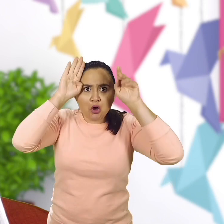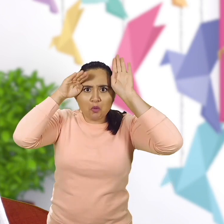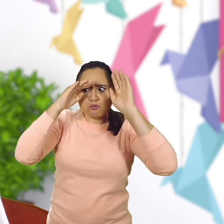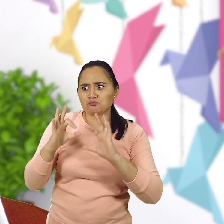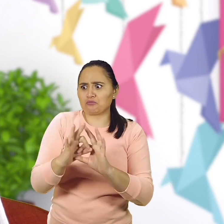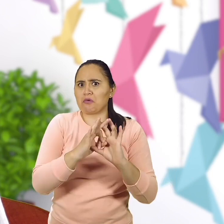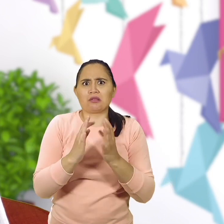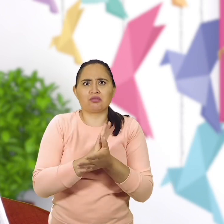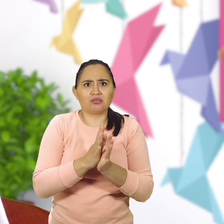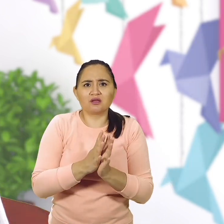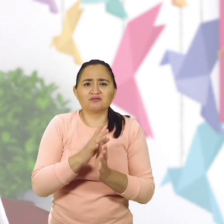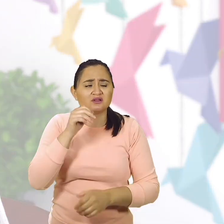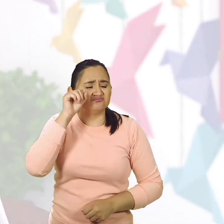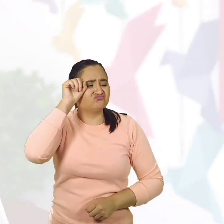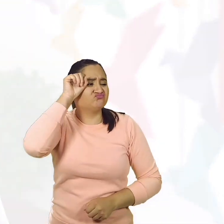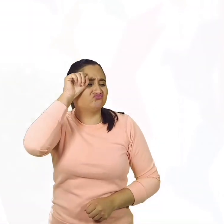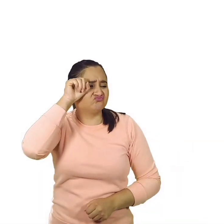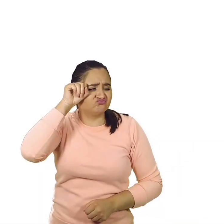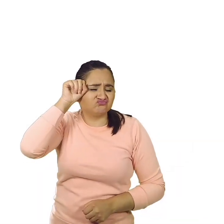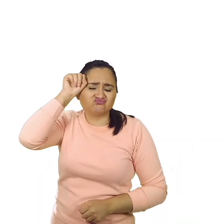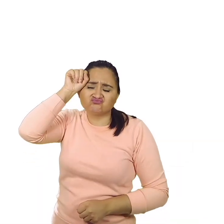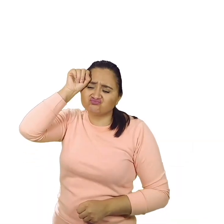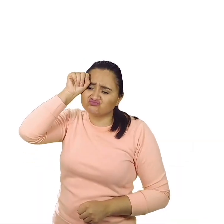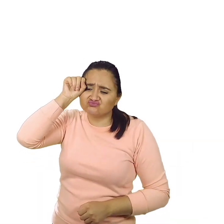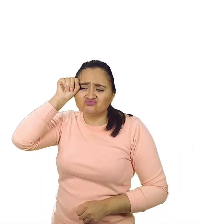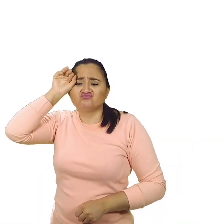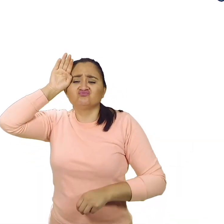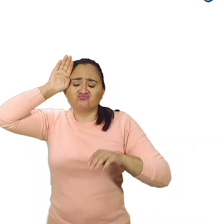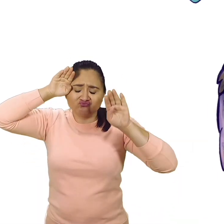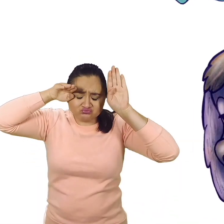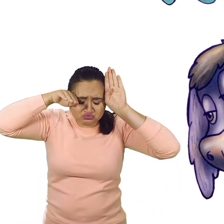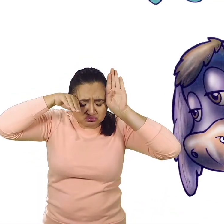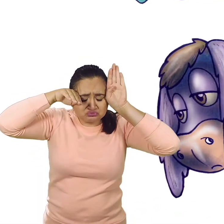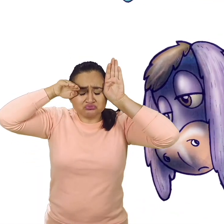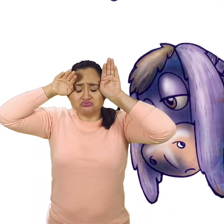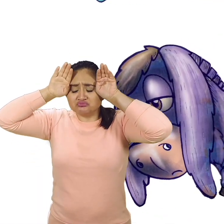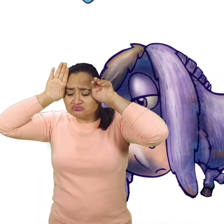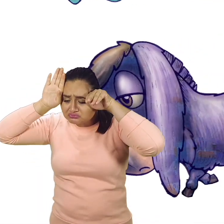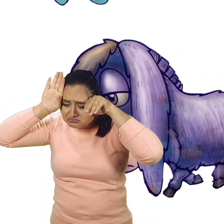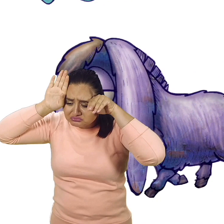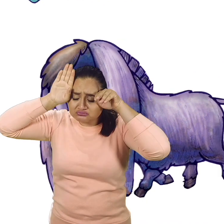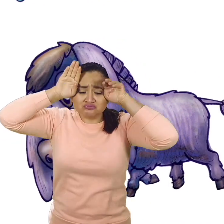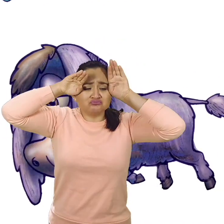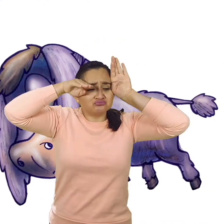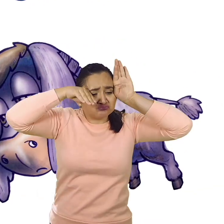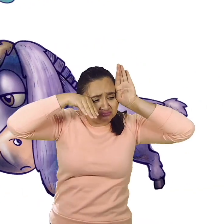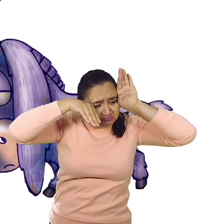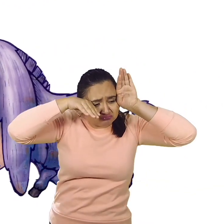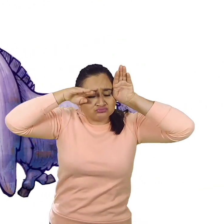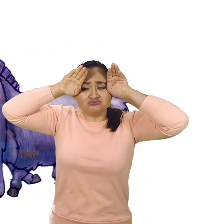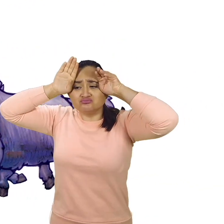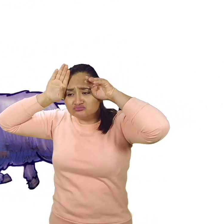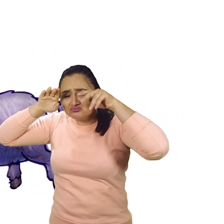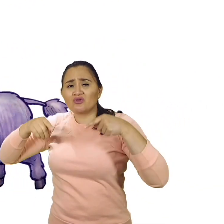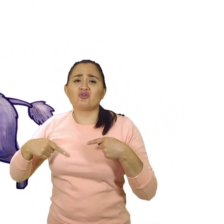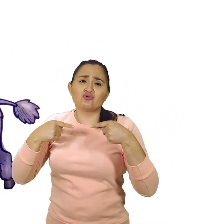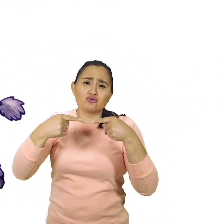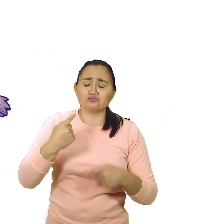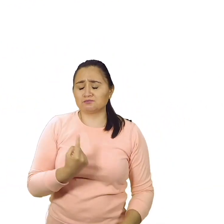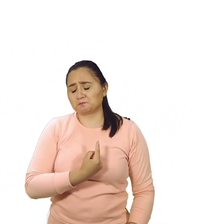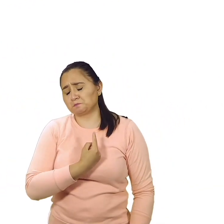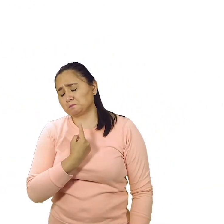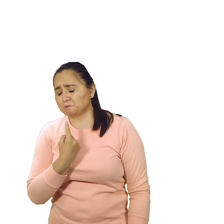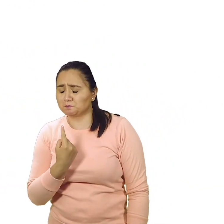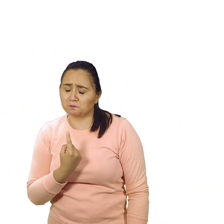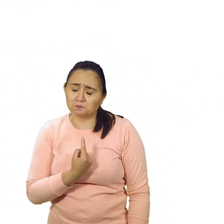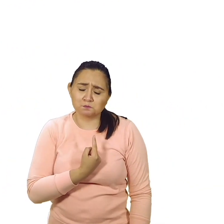no tenía con quién jugar, estaba más aburrido que nunca. Se pasaba los días solo, caminando cabizbajo de un